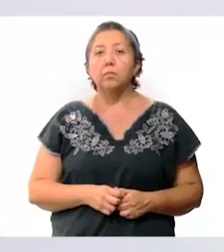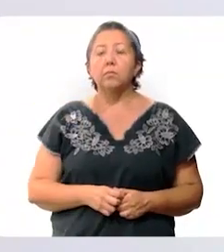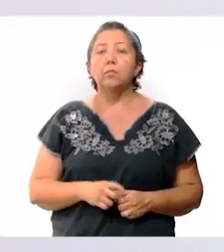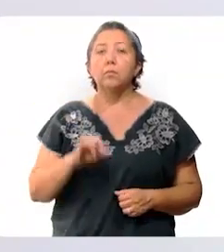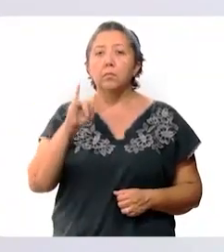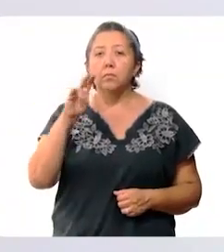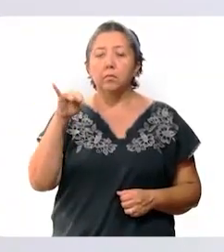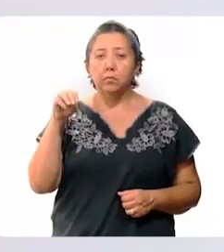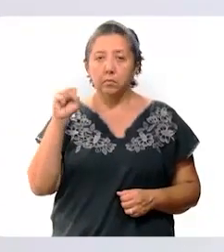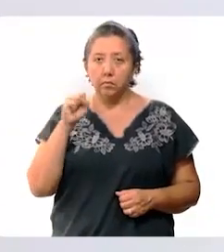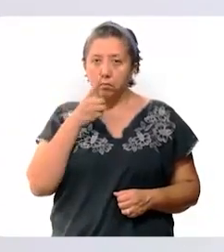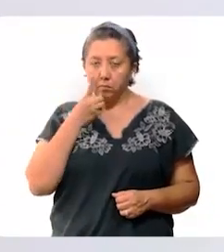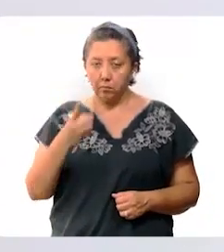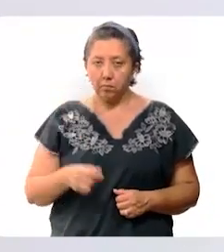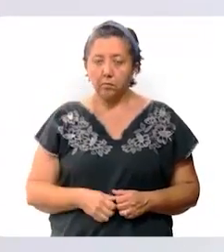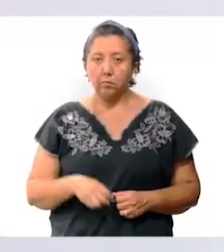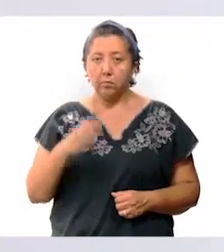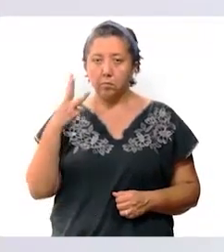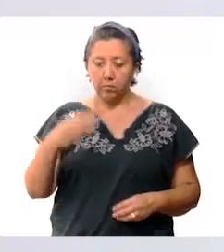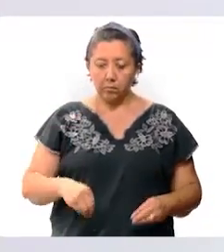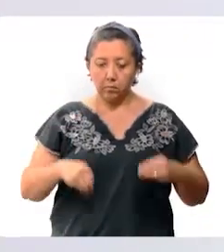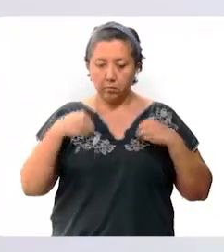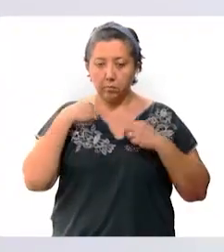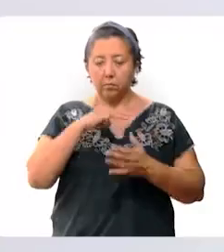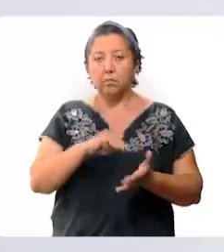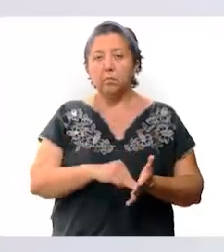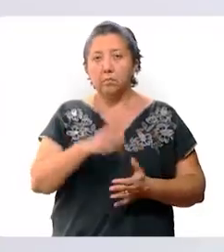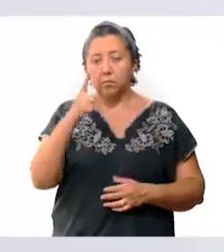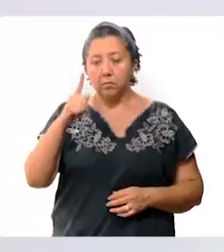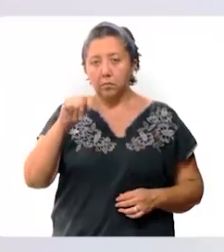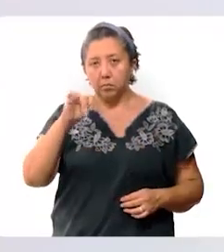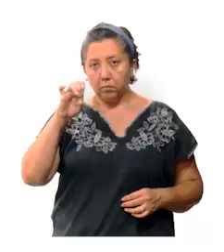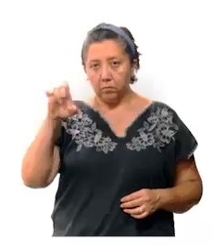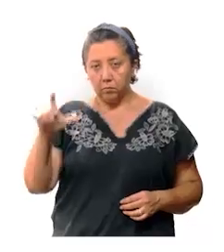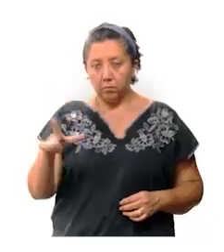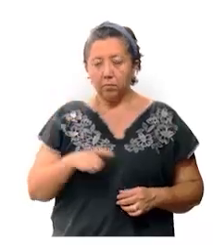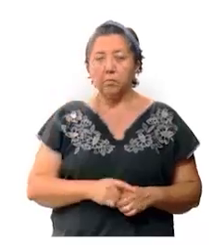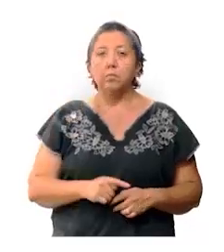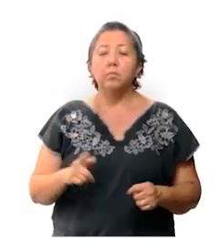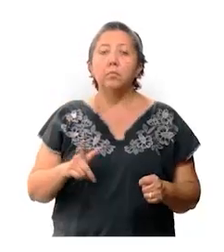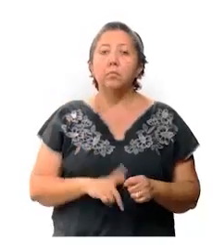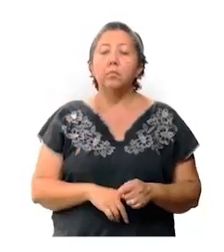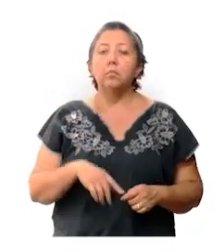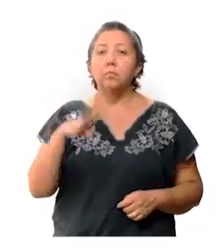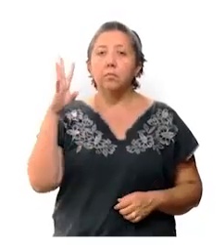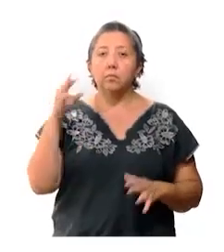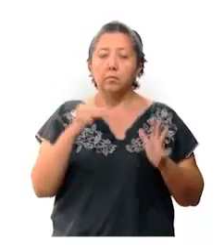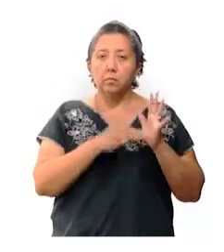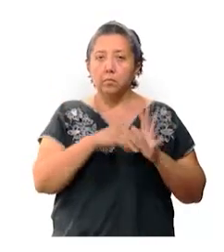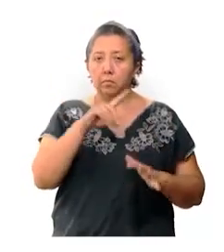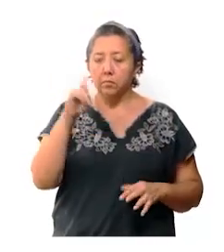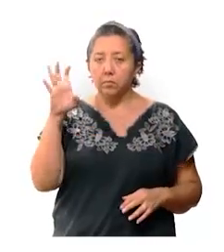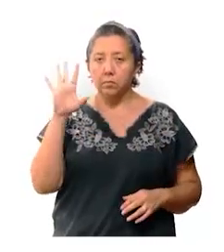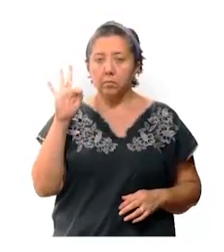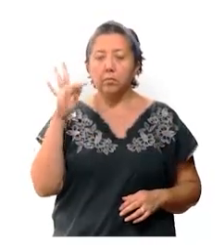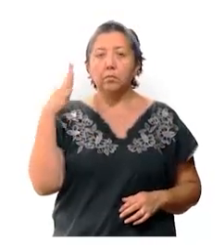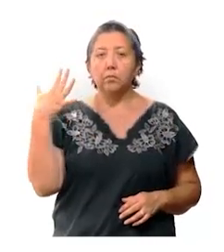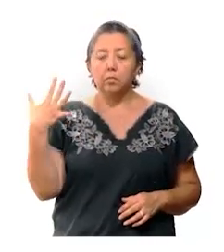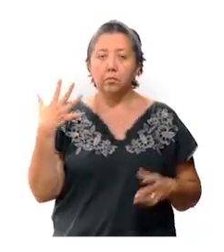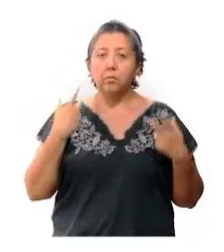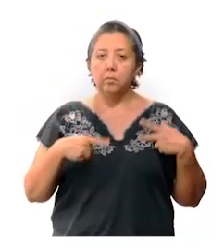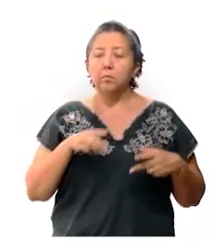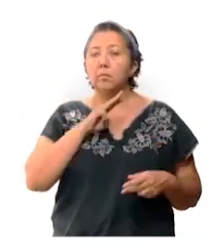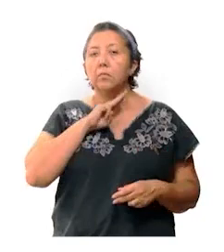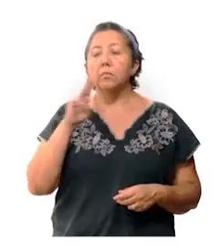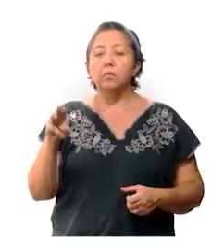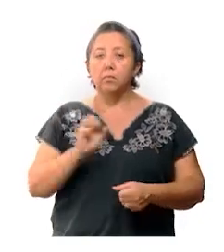e inmunosupresión. 3 residían en Mérida y 1 en Ticul. En total son 4,145 las